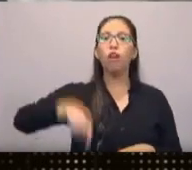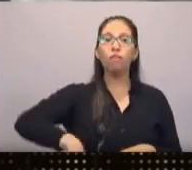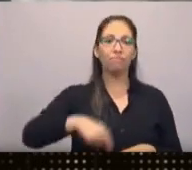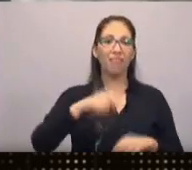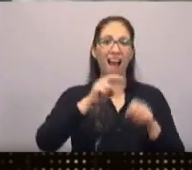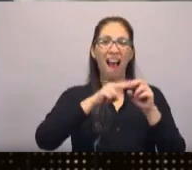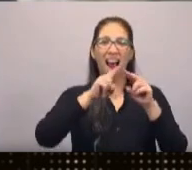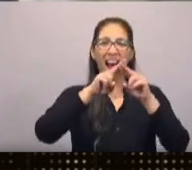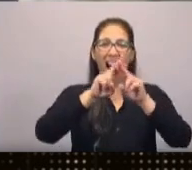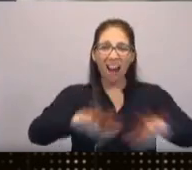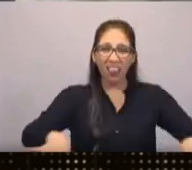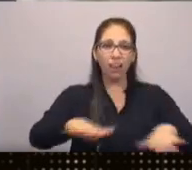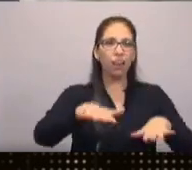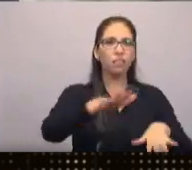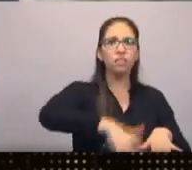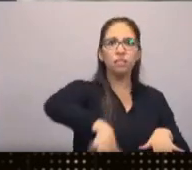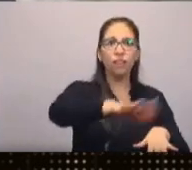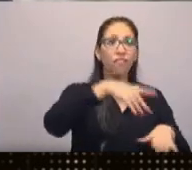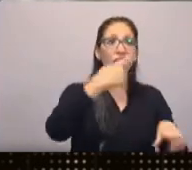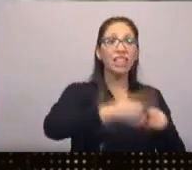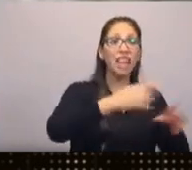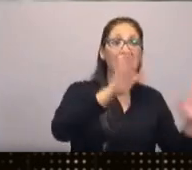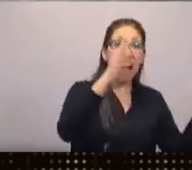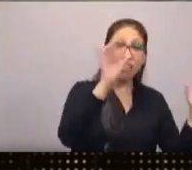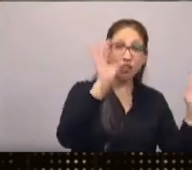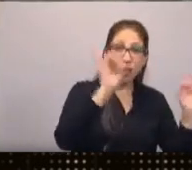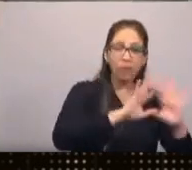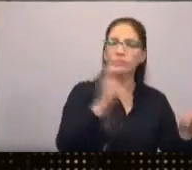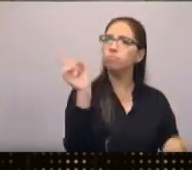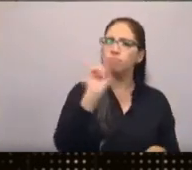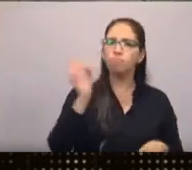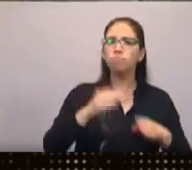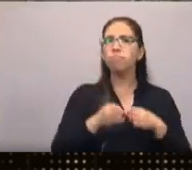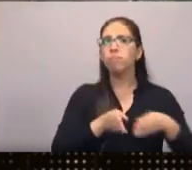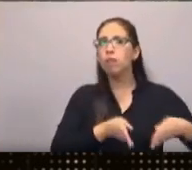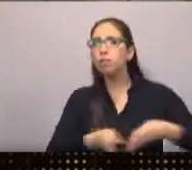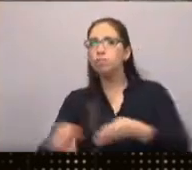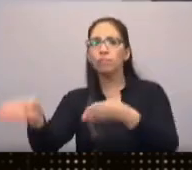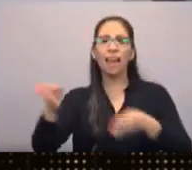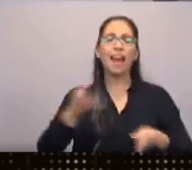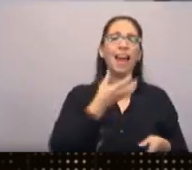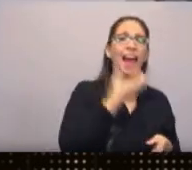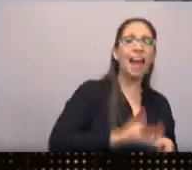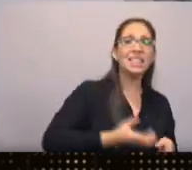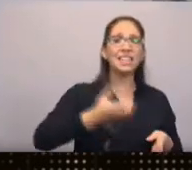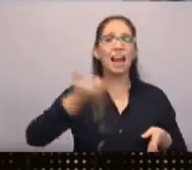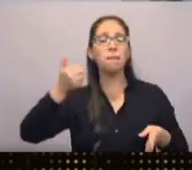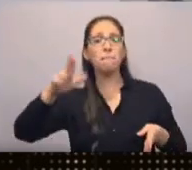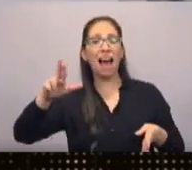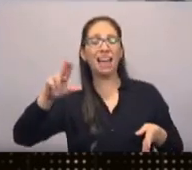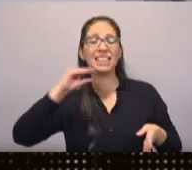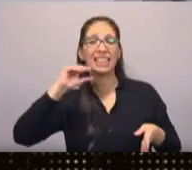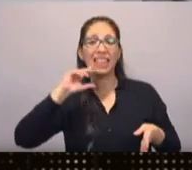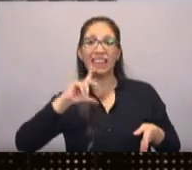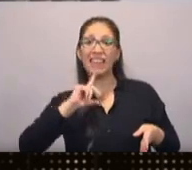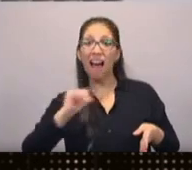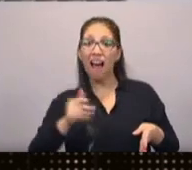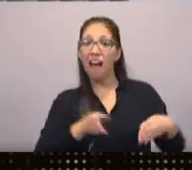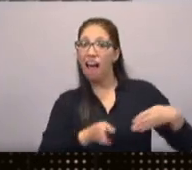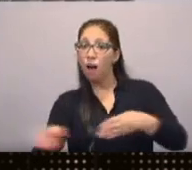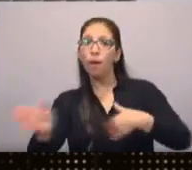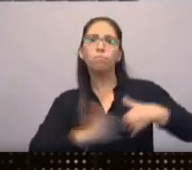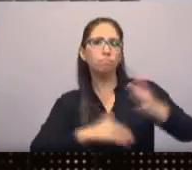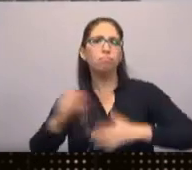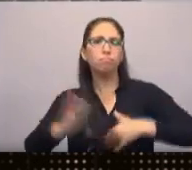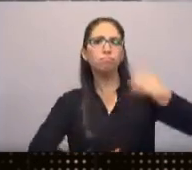jard sino que la ruta 11 en el tramo entre jel y mar chiquita También estamos avanzando sigue esa